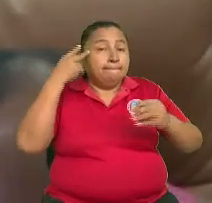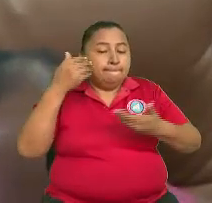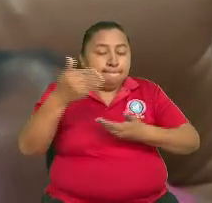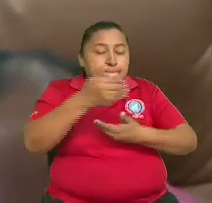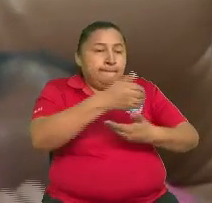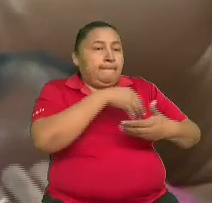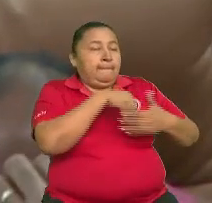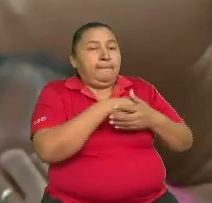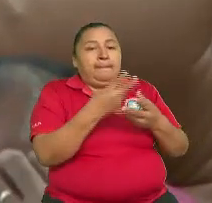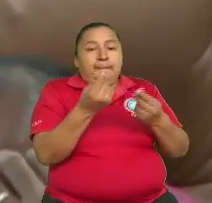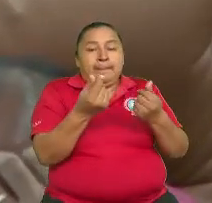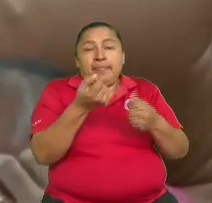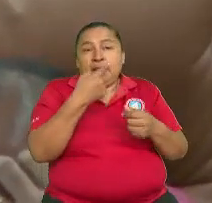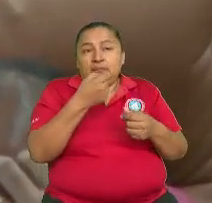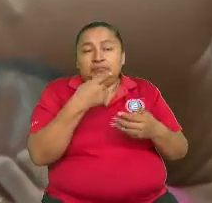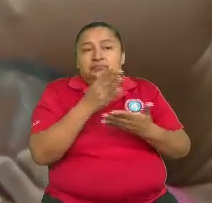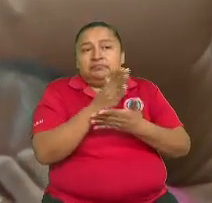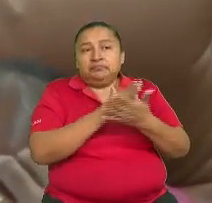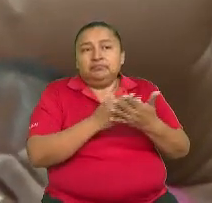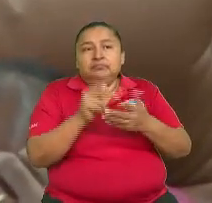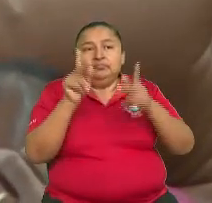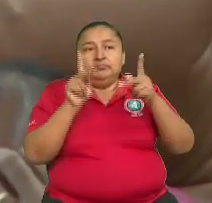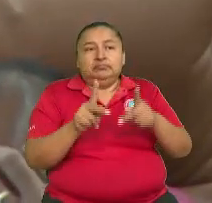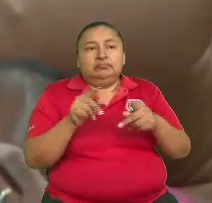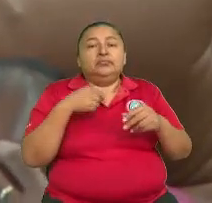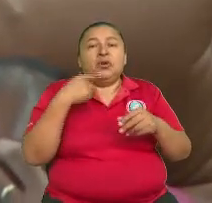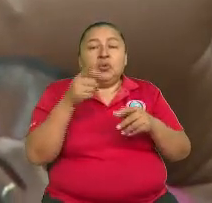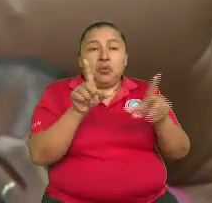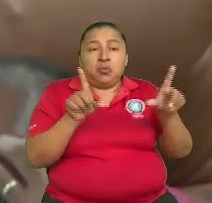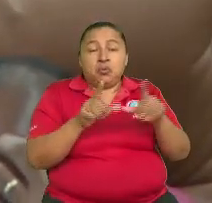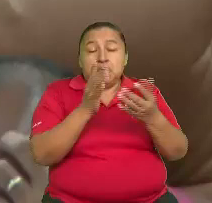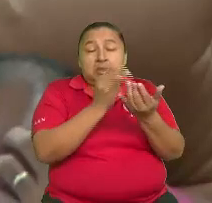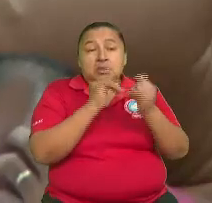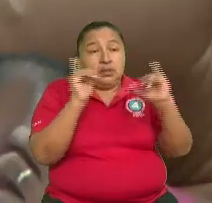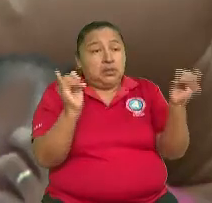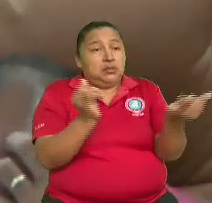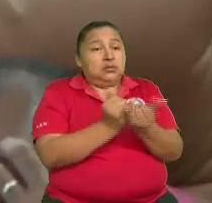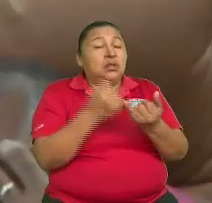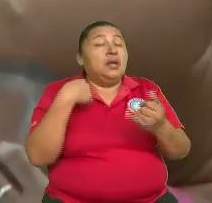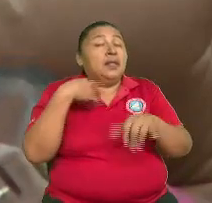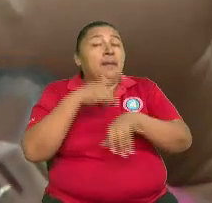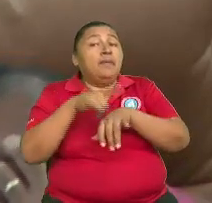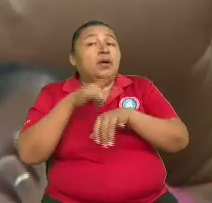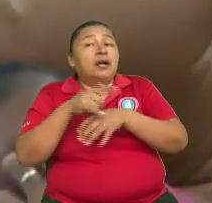de algunas personas y entidades internacionales